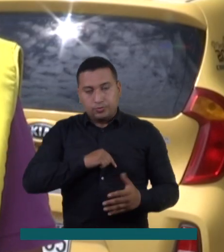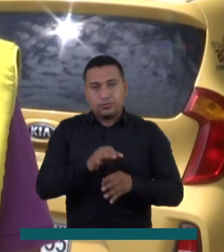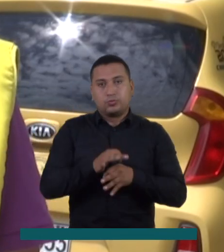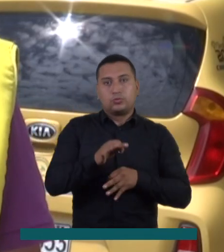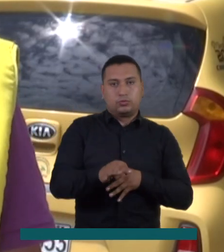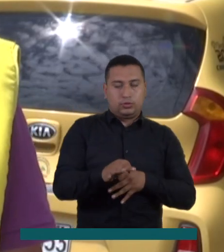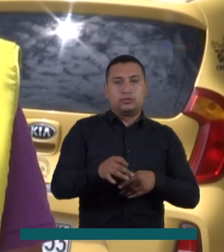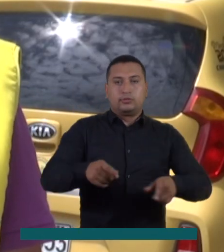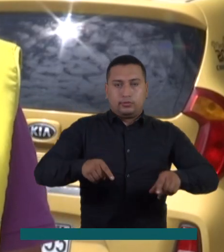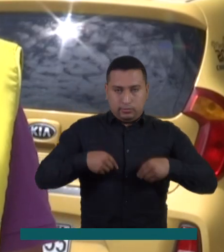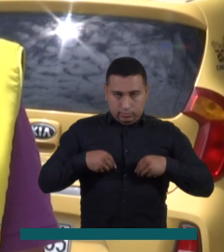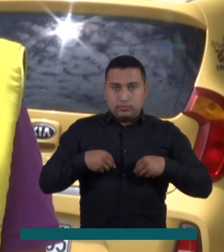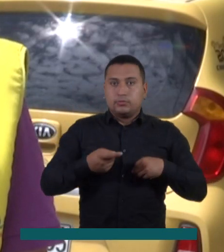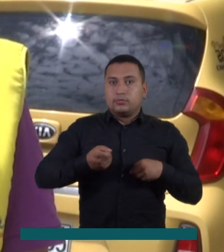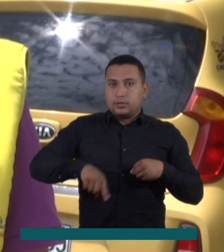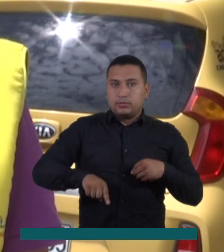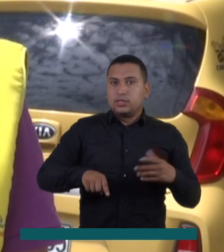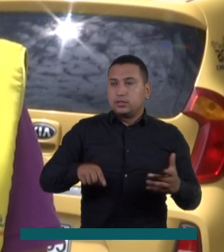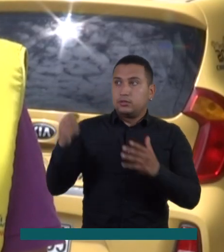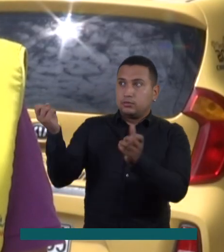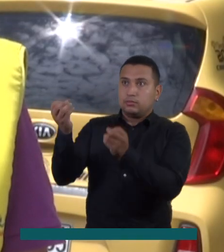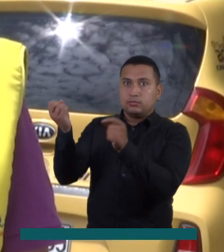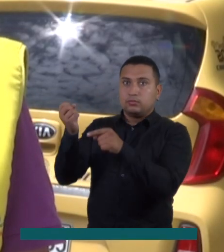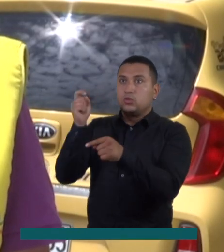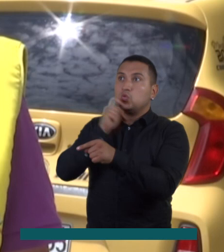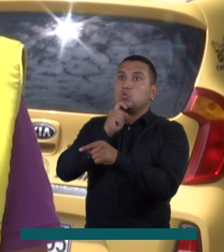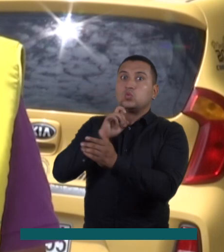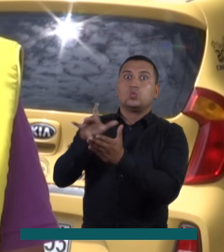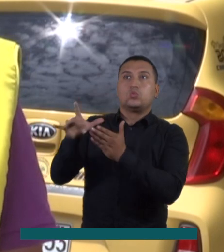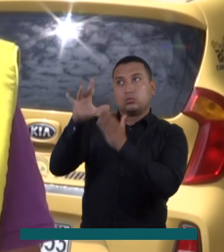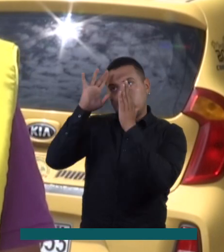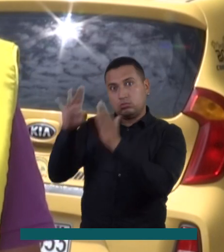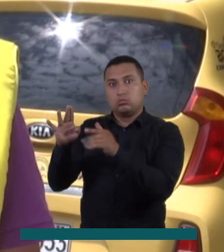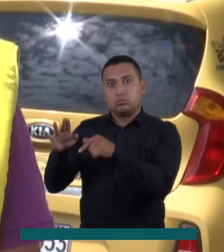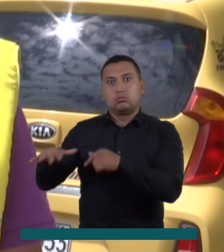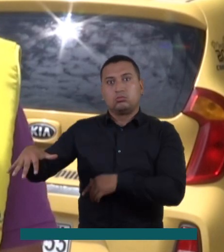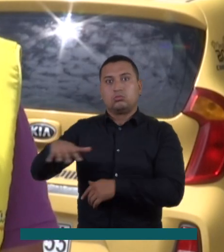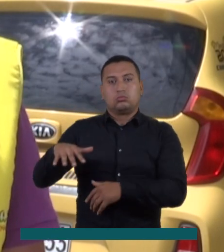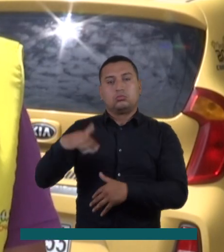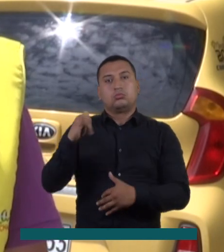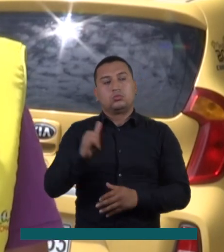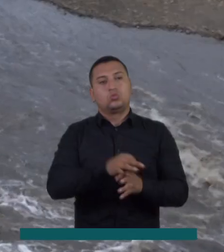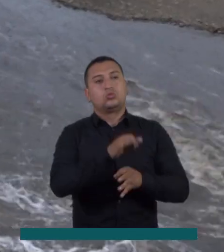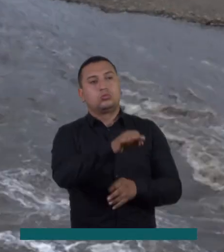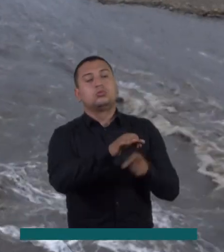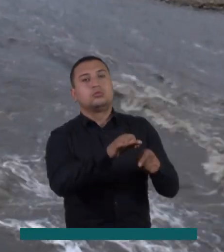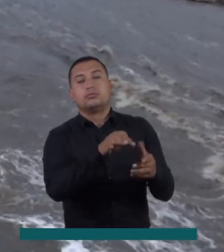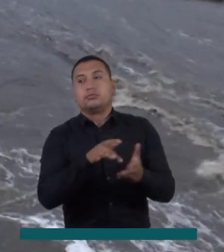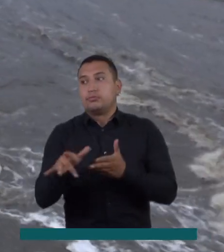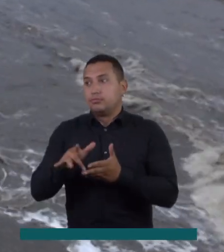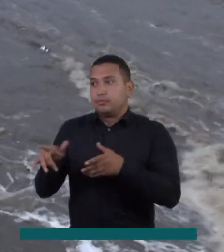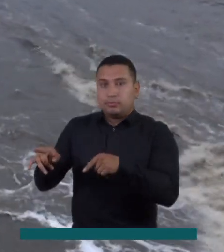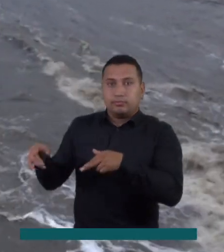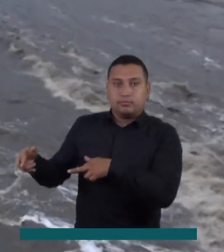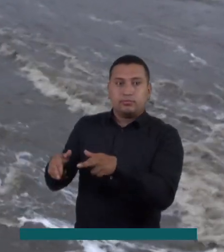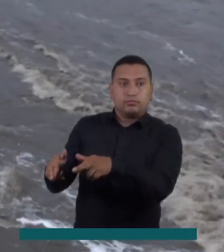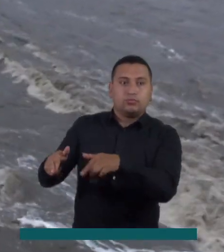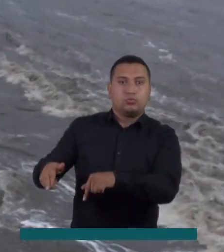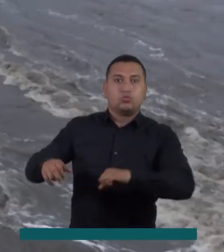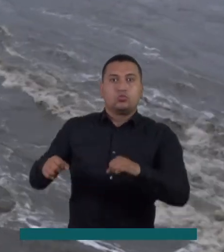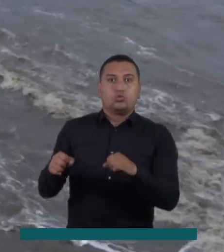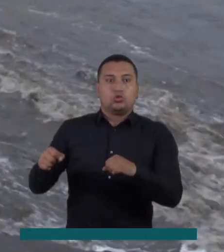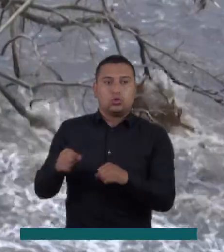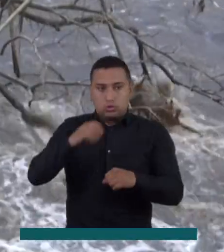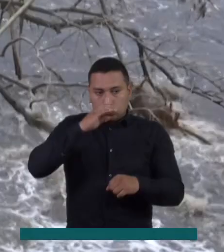acatamos la declaratoria de alerta roja del departamento y el municipio también declaró alerta roja sobre el río Bogotá, aquí a la altura del